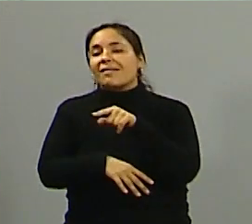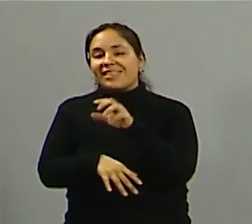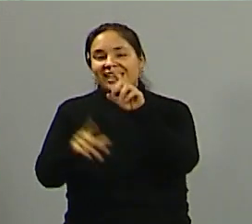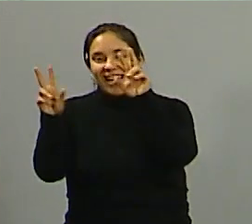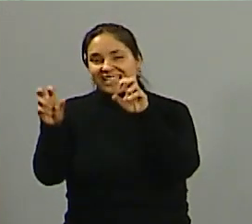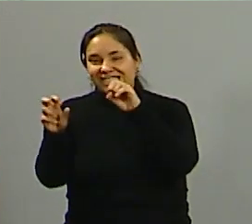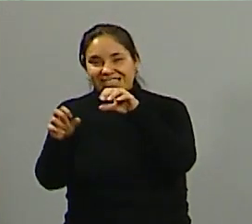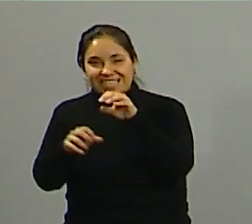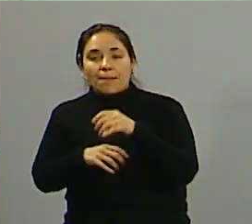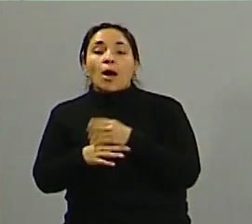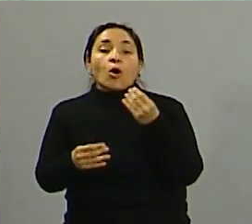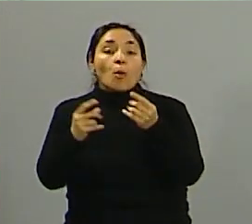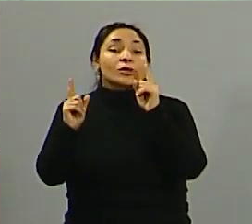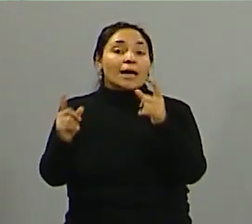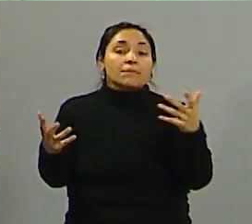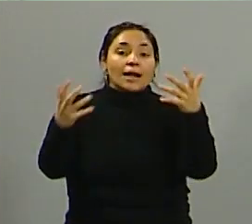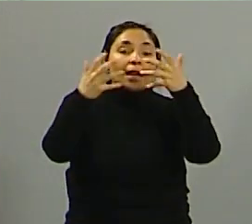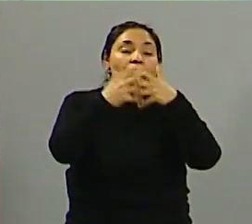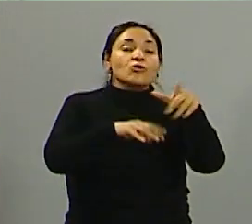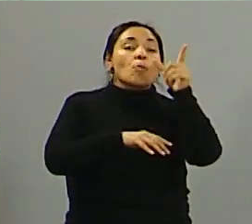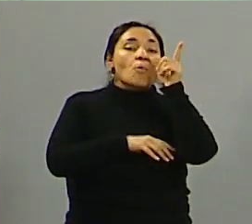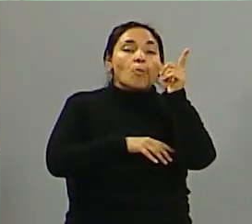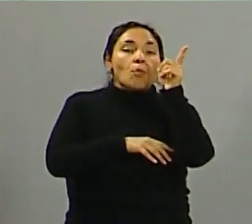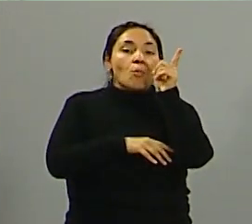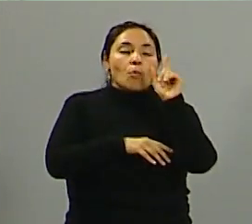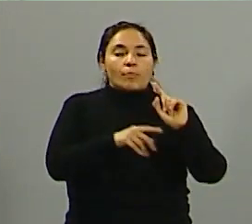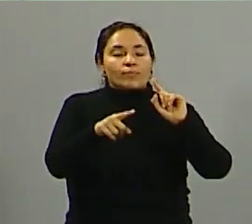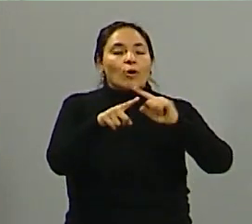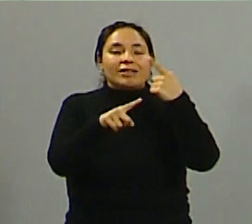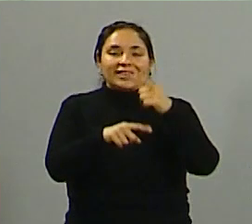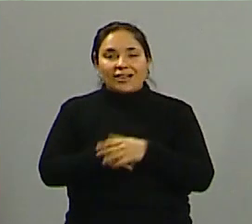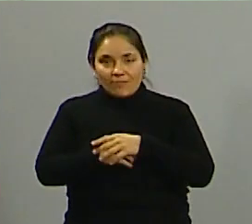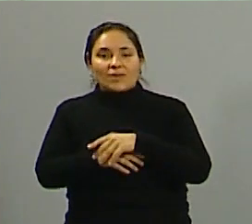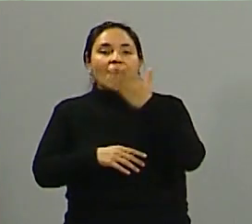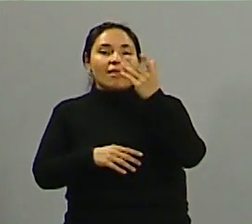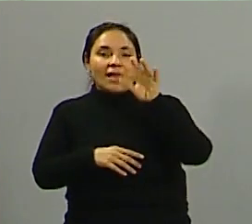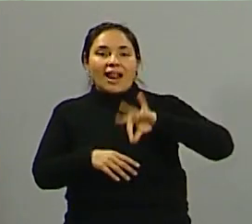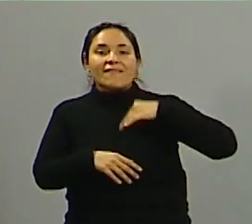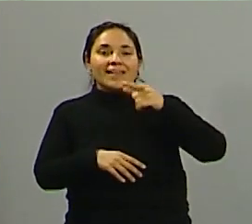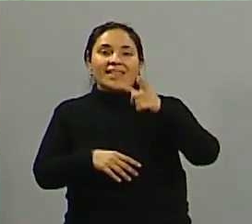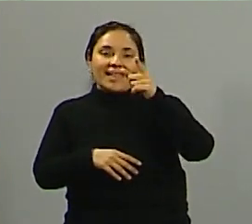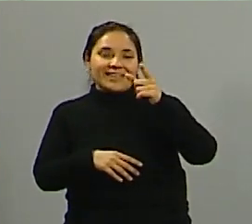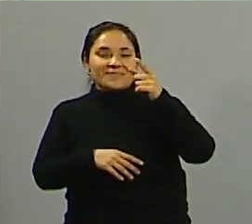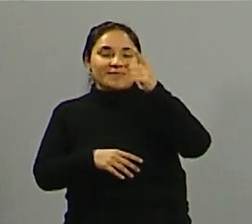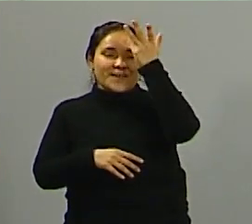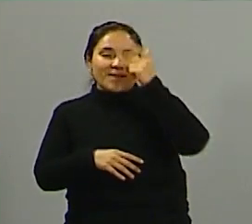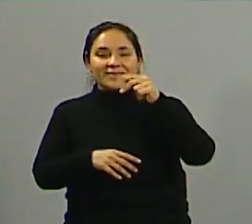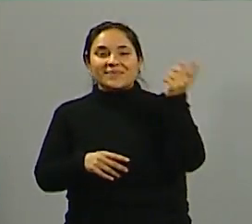la política también atravesaba mucho la vida de José de San Martín. Eso en un ratito nada más, quédense con nosotros, ya volvemos.